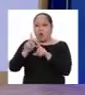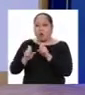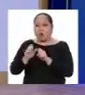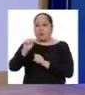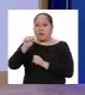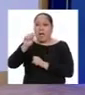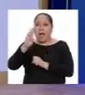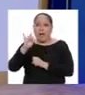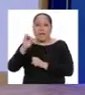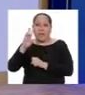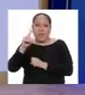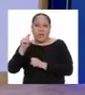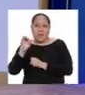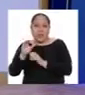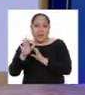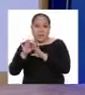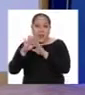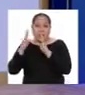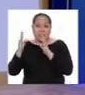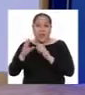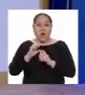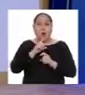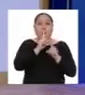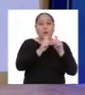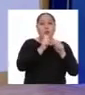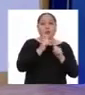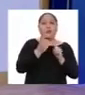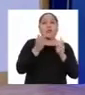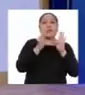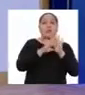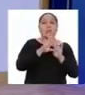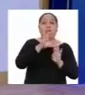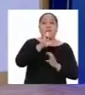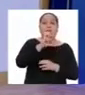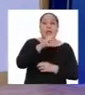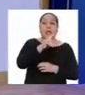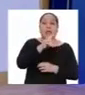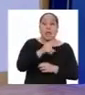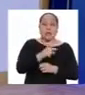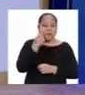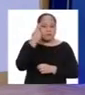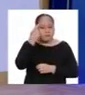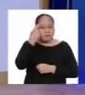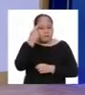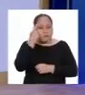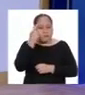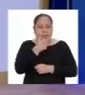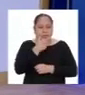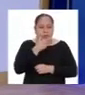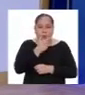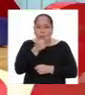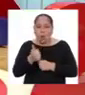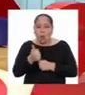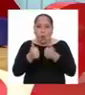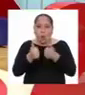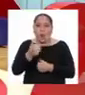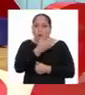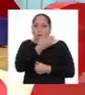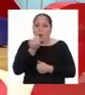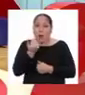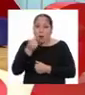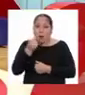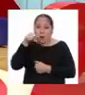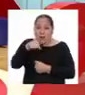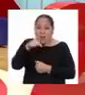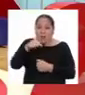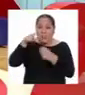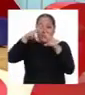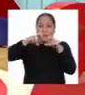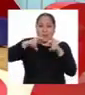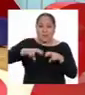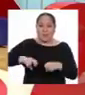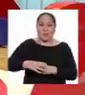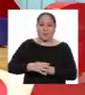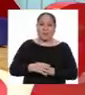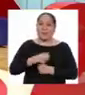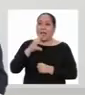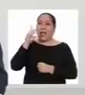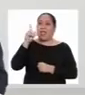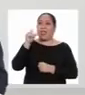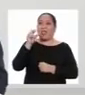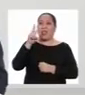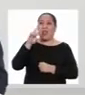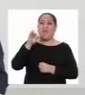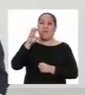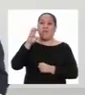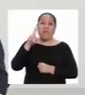o cerradas. Solo tenemos que determinar cuál es la más funcional para nuestra investigación. Ahora David tiene otra